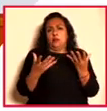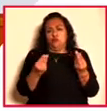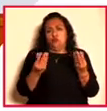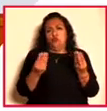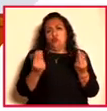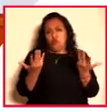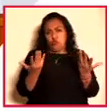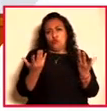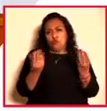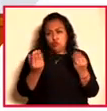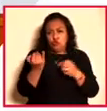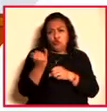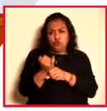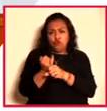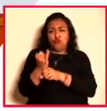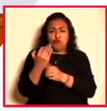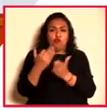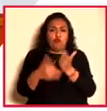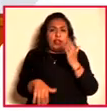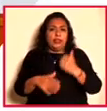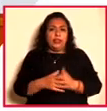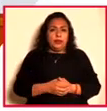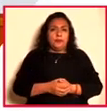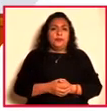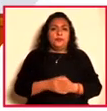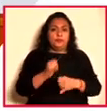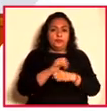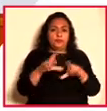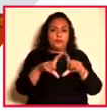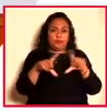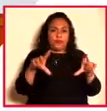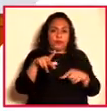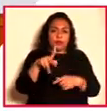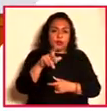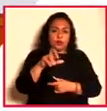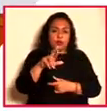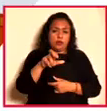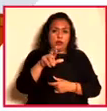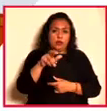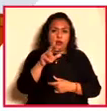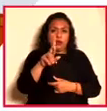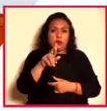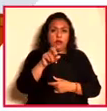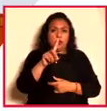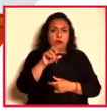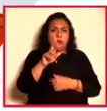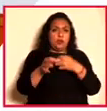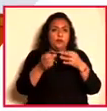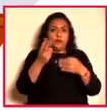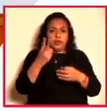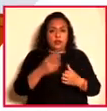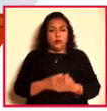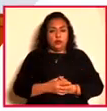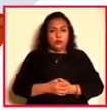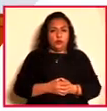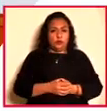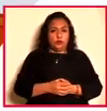por investigar. Con información y texto de Karen Rivera, Rodrigo Peredo, Noticias 22.